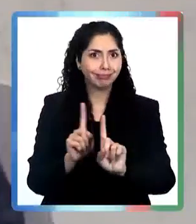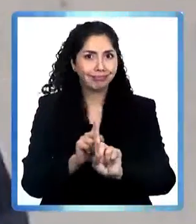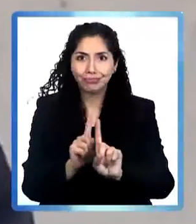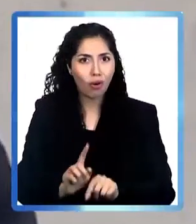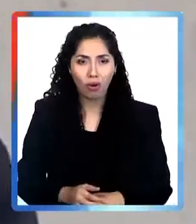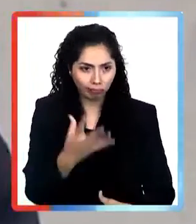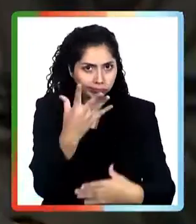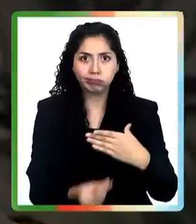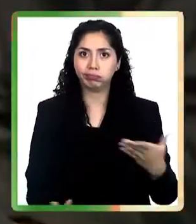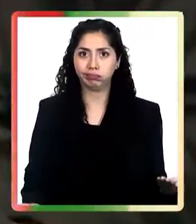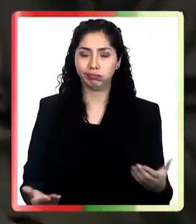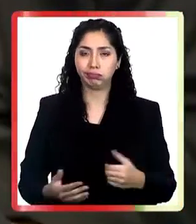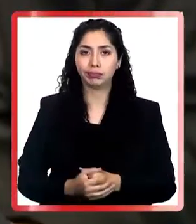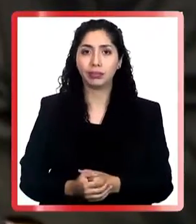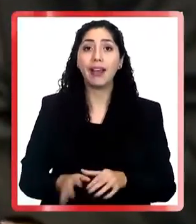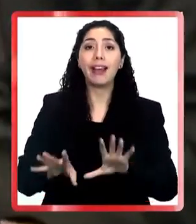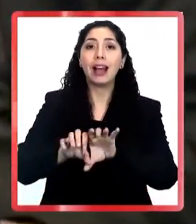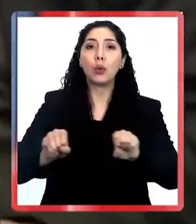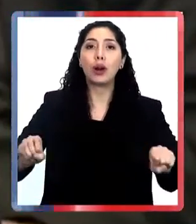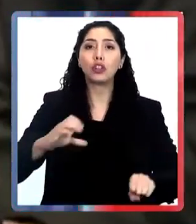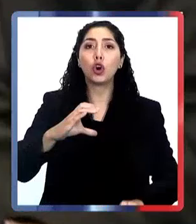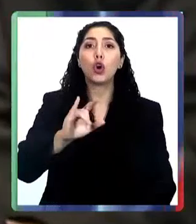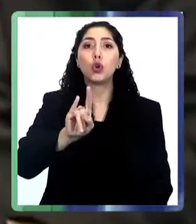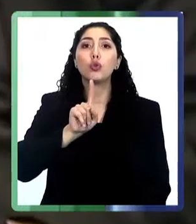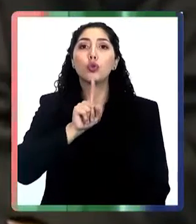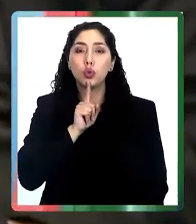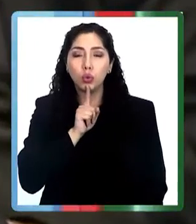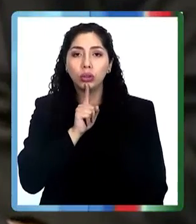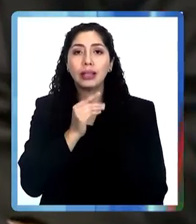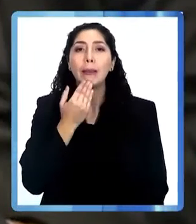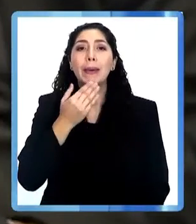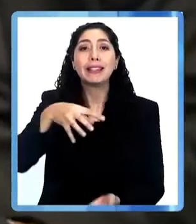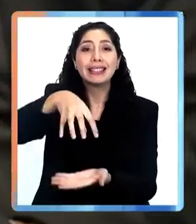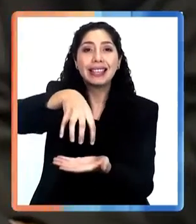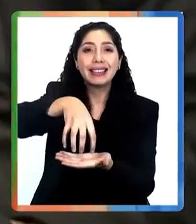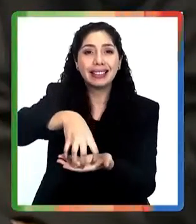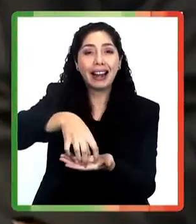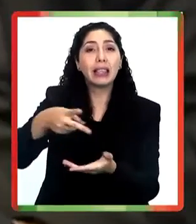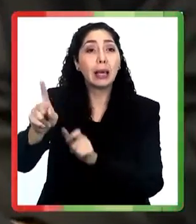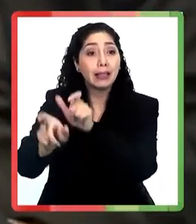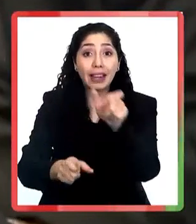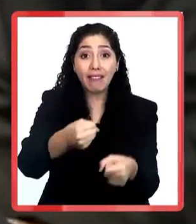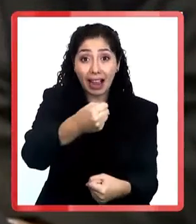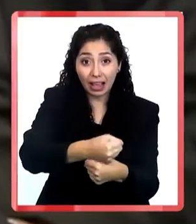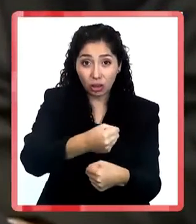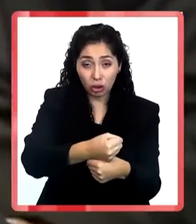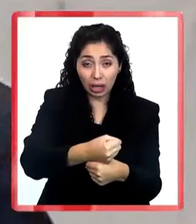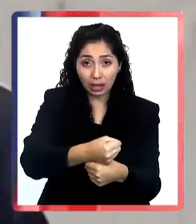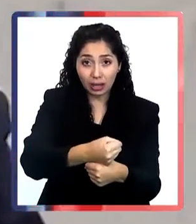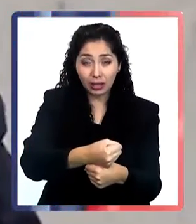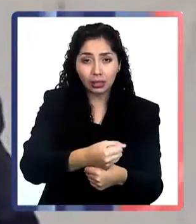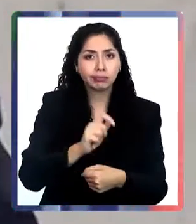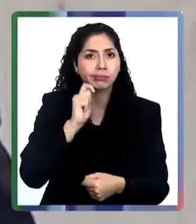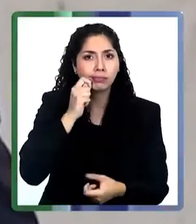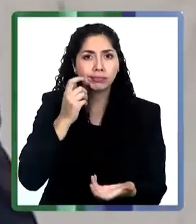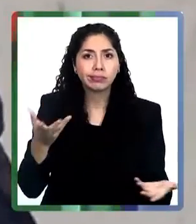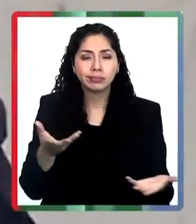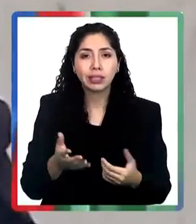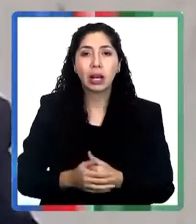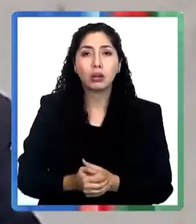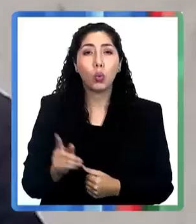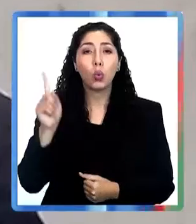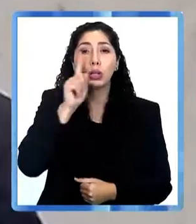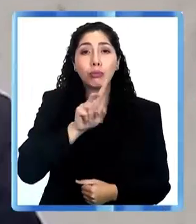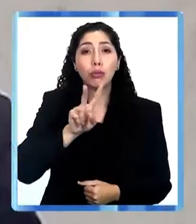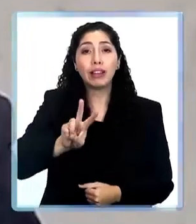destacó el acuerdo alcanzado con la cut con la central unitaria de trabajadores que involucra la mayor alza en los